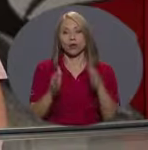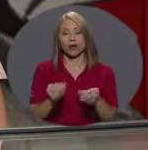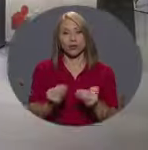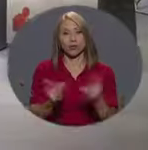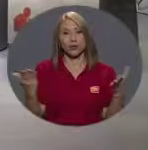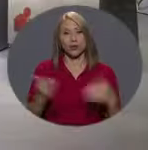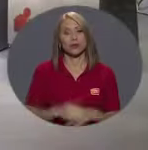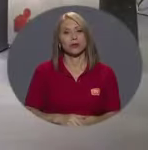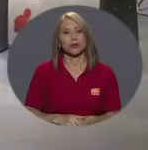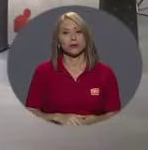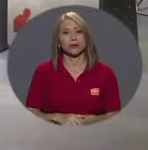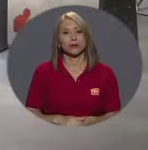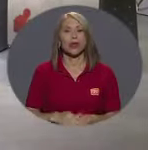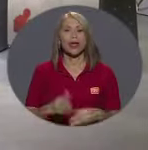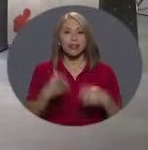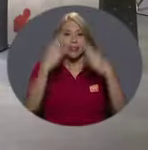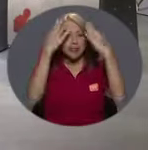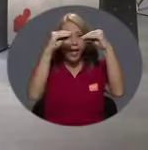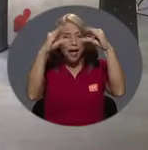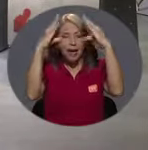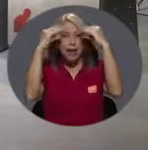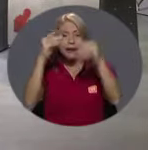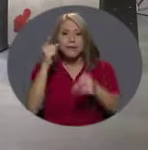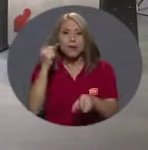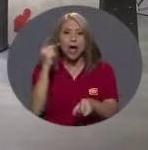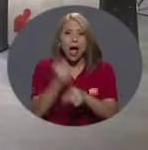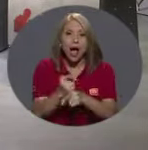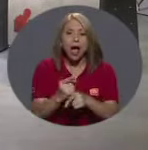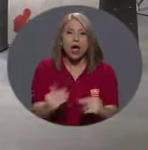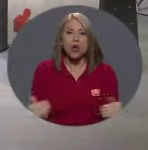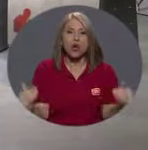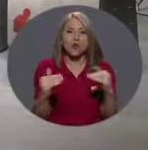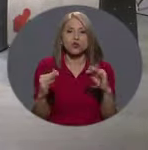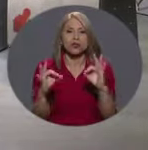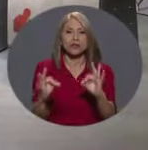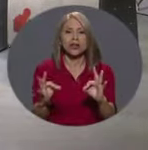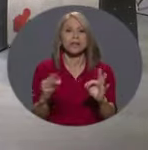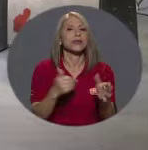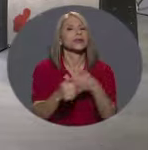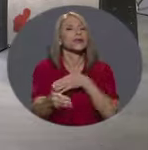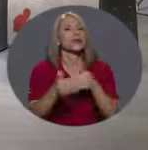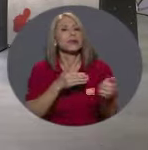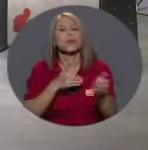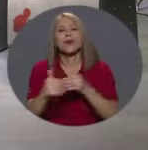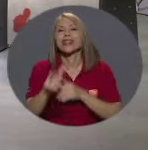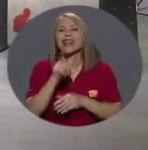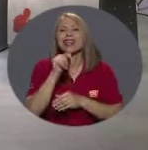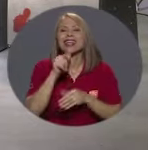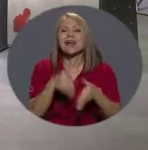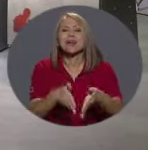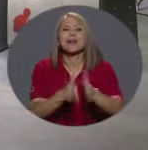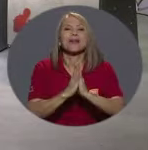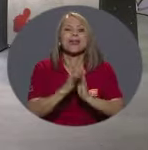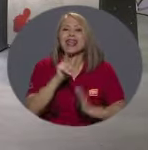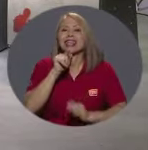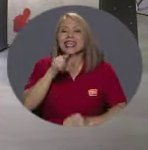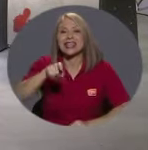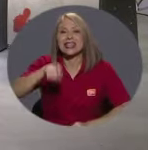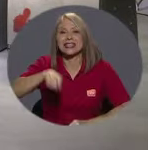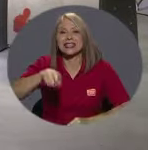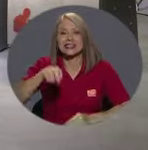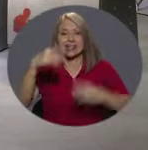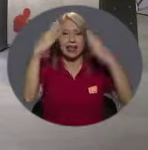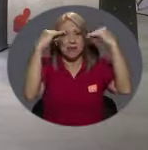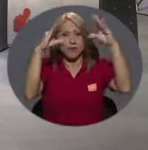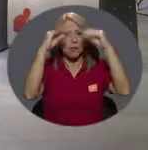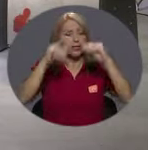públicos que somos, es dar información oportuna y justa, independientemente de quién la esté solicitando la requiera.